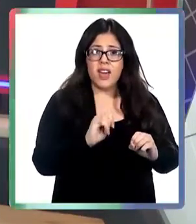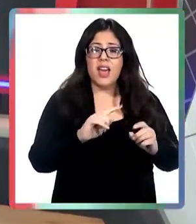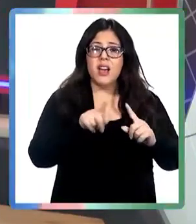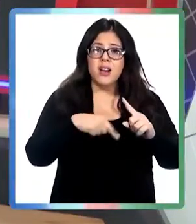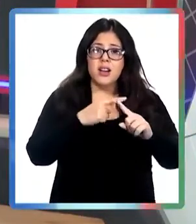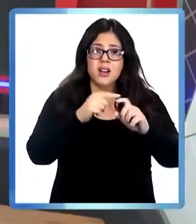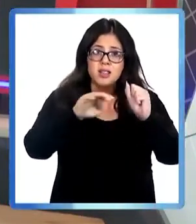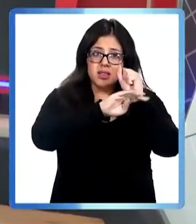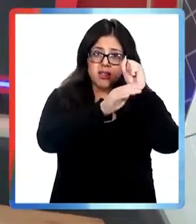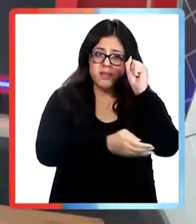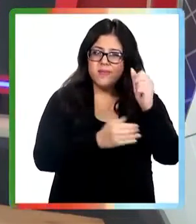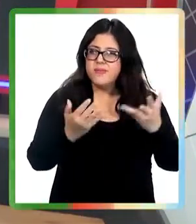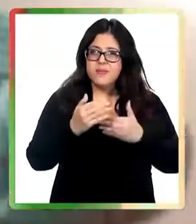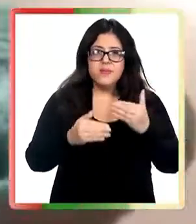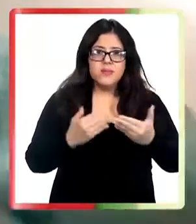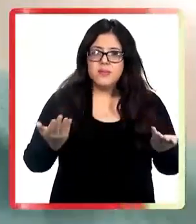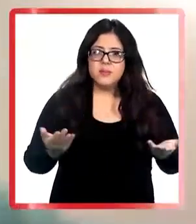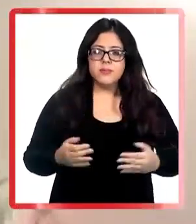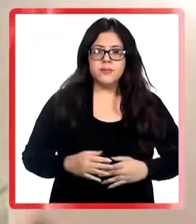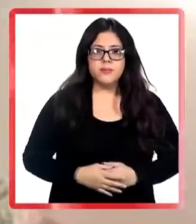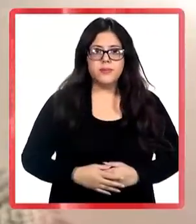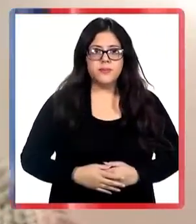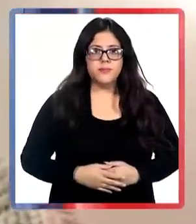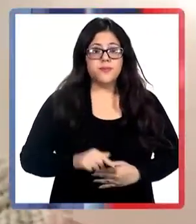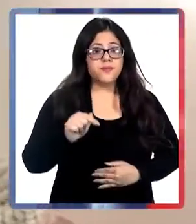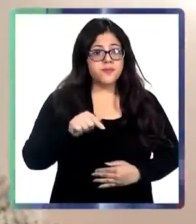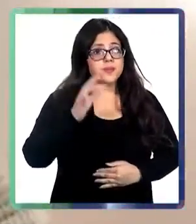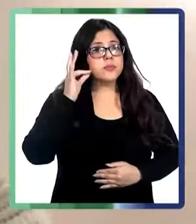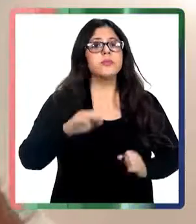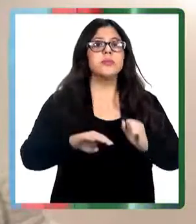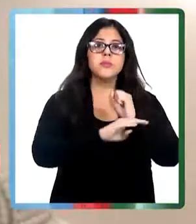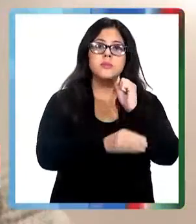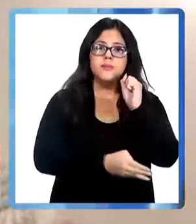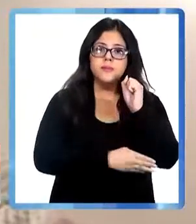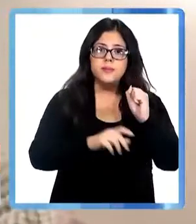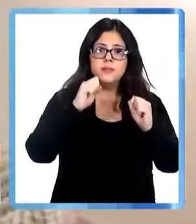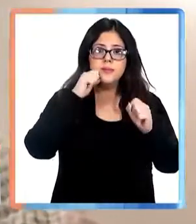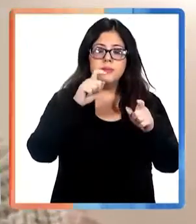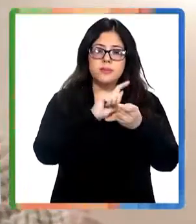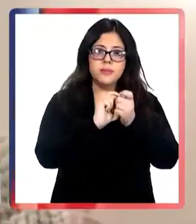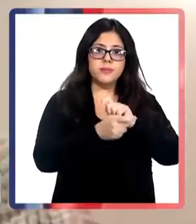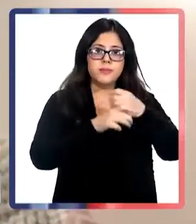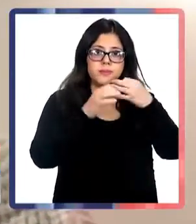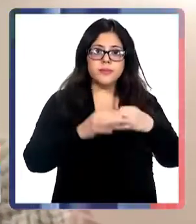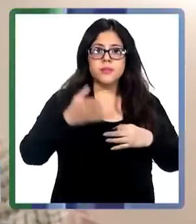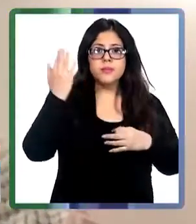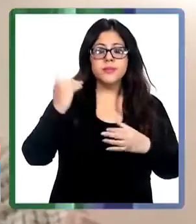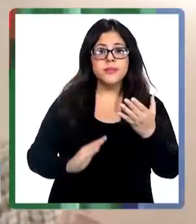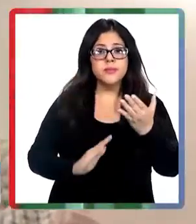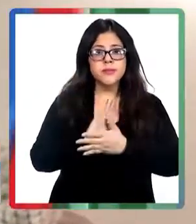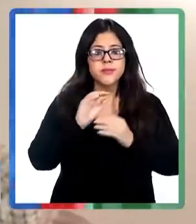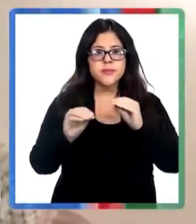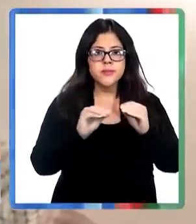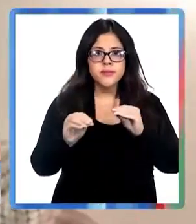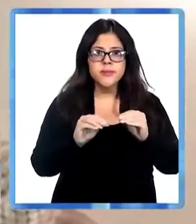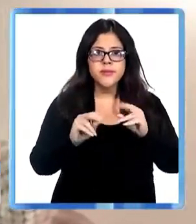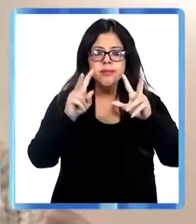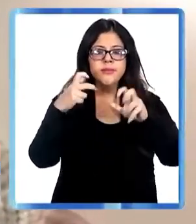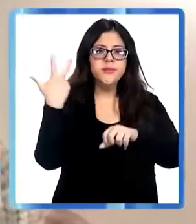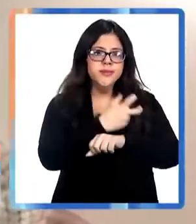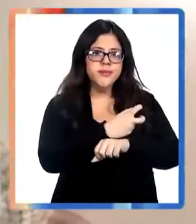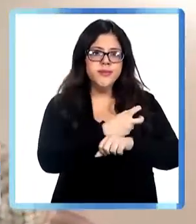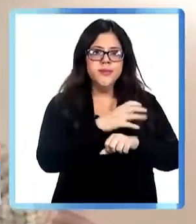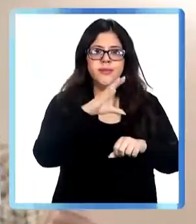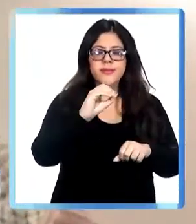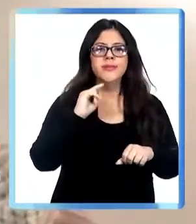es el proceso? En el caso de la embarazada, ha sido toda una evolución. Cuando comenzó la recomendación de la